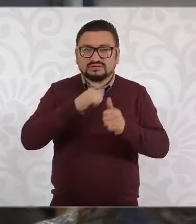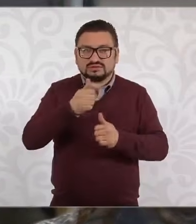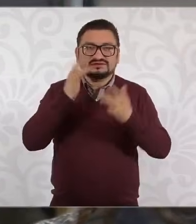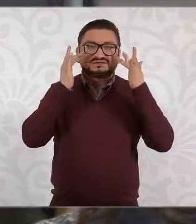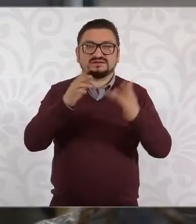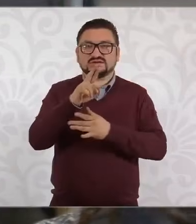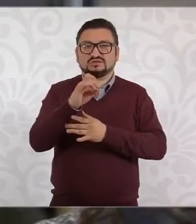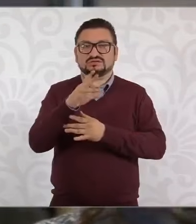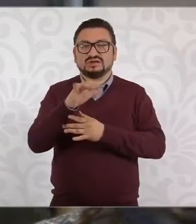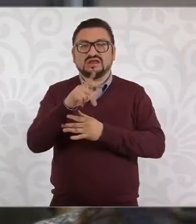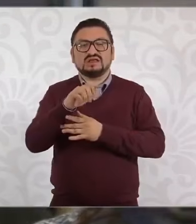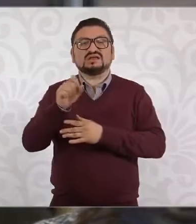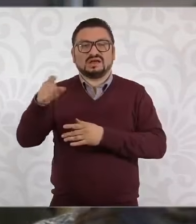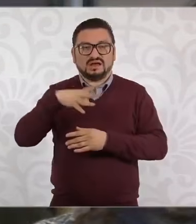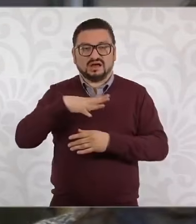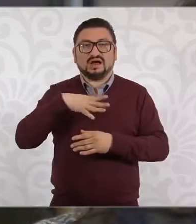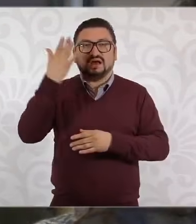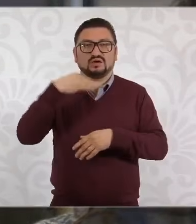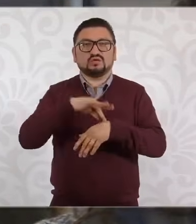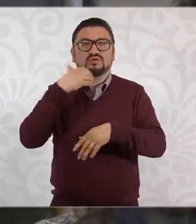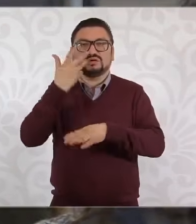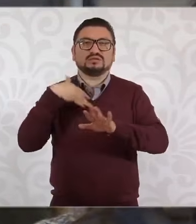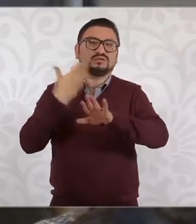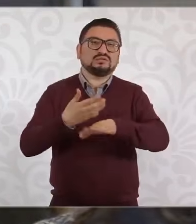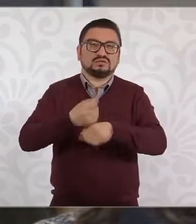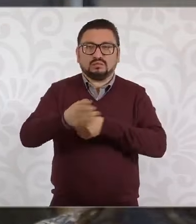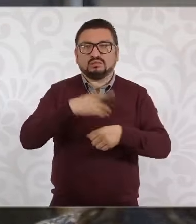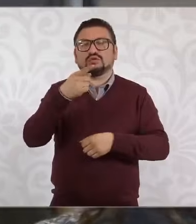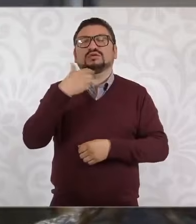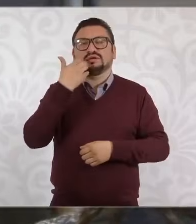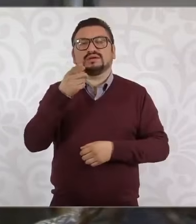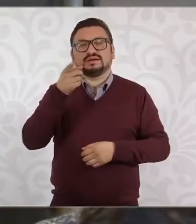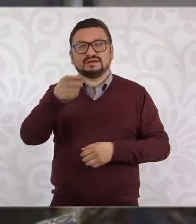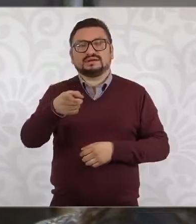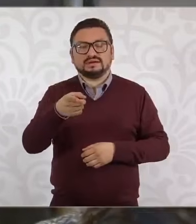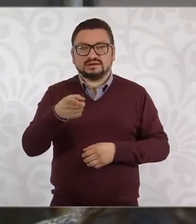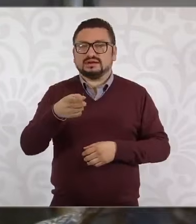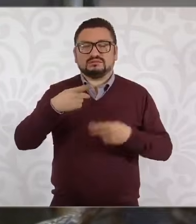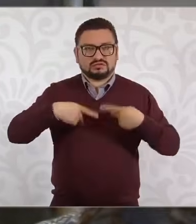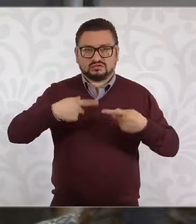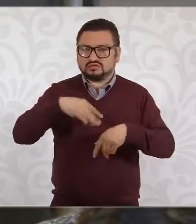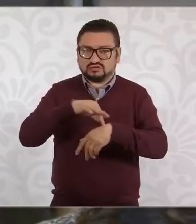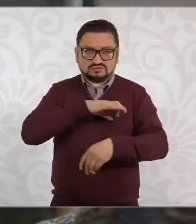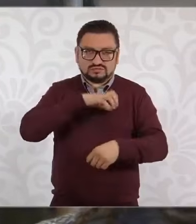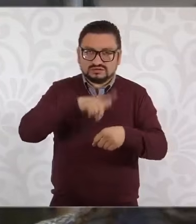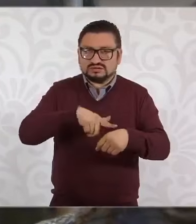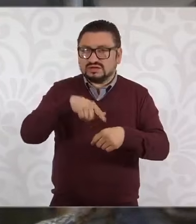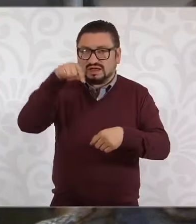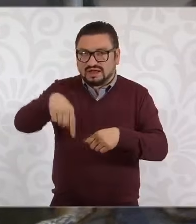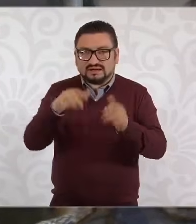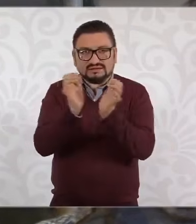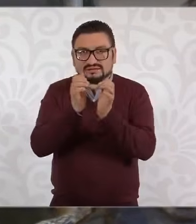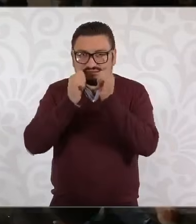Rosalía le querían pegar a un médico porque no le daban los especialistas la consulta a